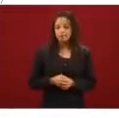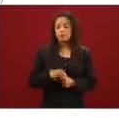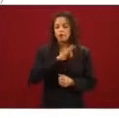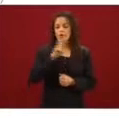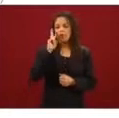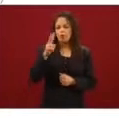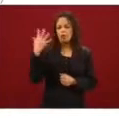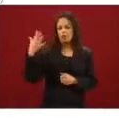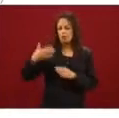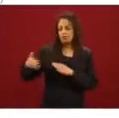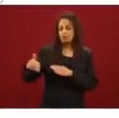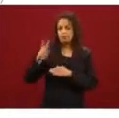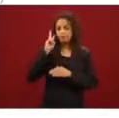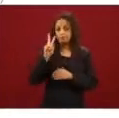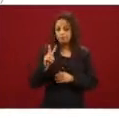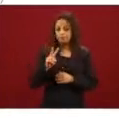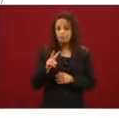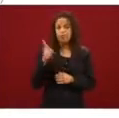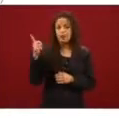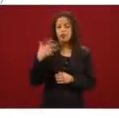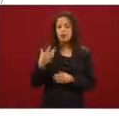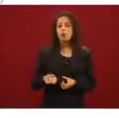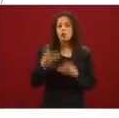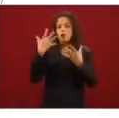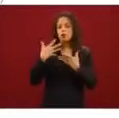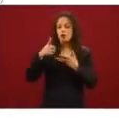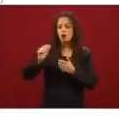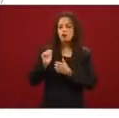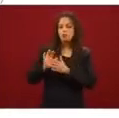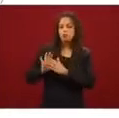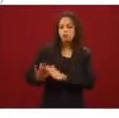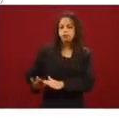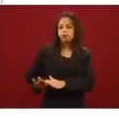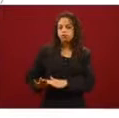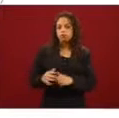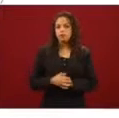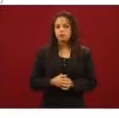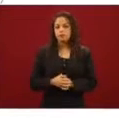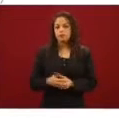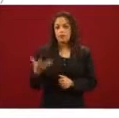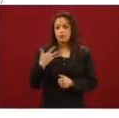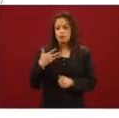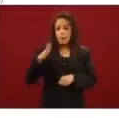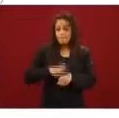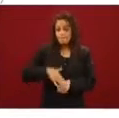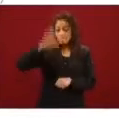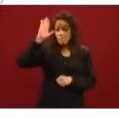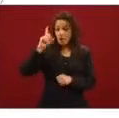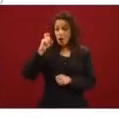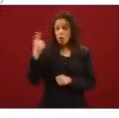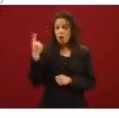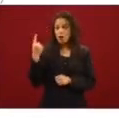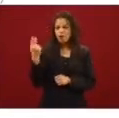ustedes ven ahí cuánto tiene de reserva, es un caso muy particular de ciudad porque tiene mucha más agua de la que